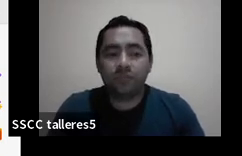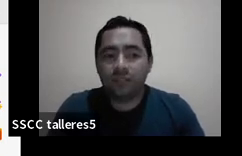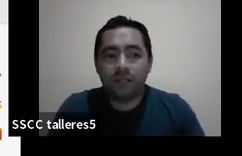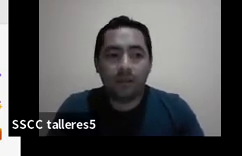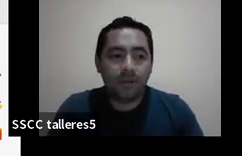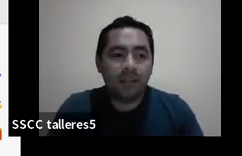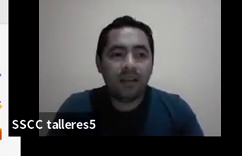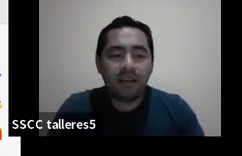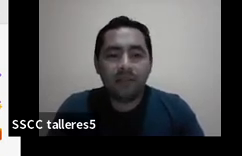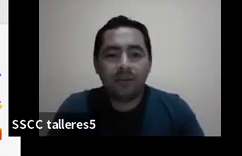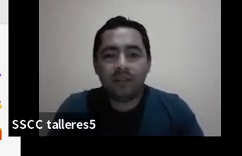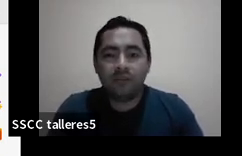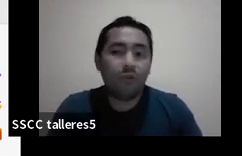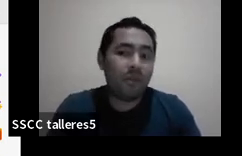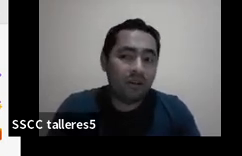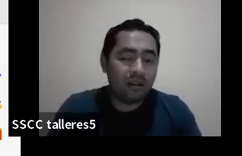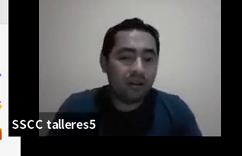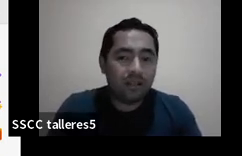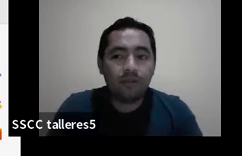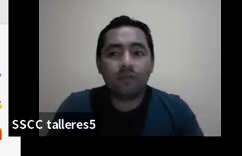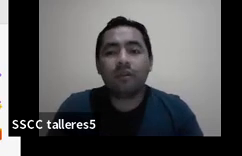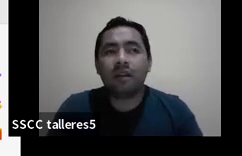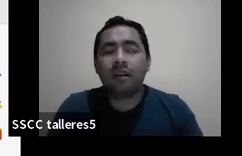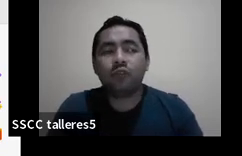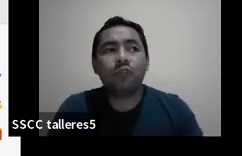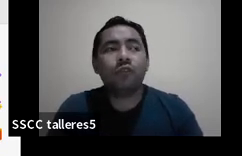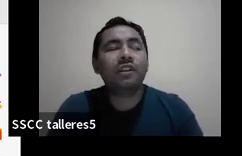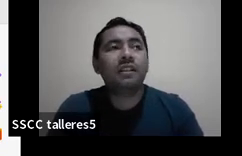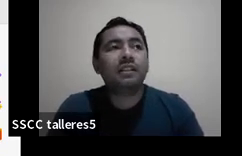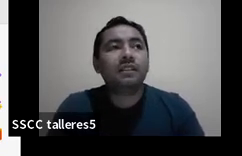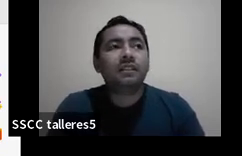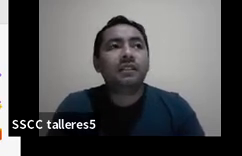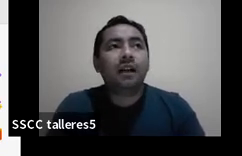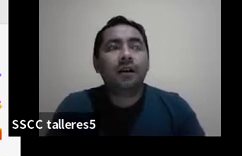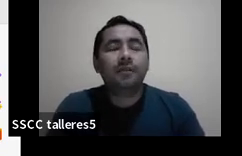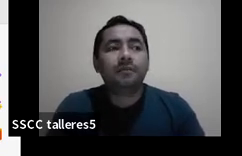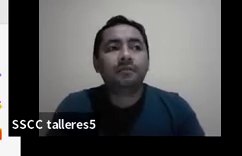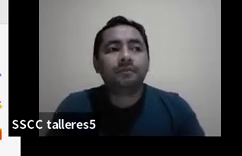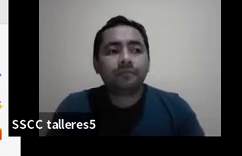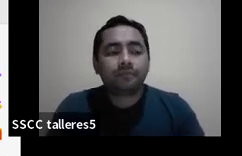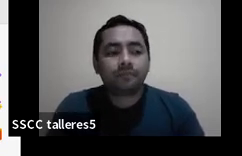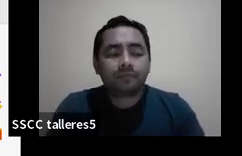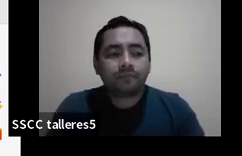No sé si ustedes, por ahí alguien dijo que tenía un compañero en el colegio que era sordo.